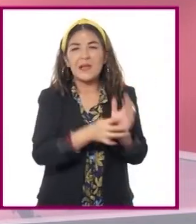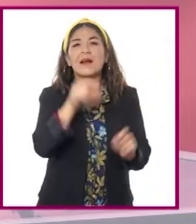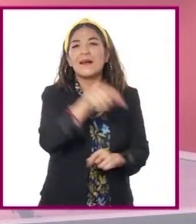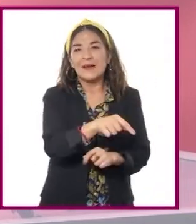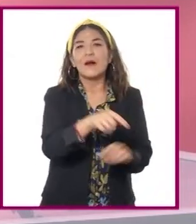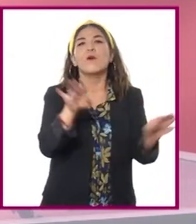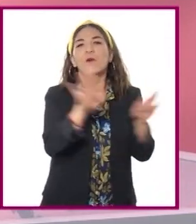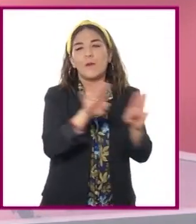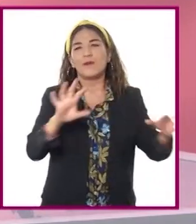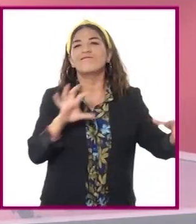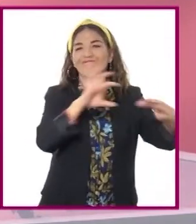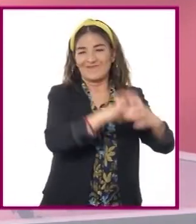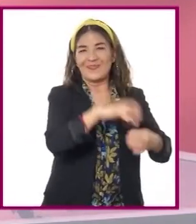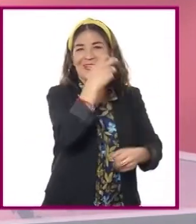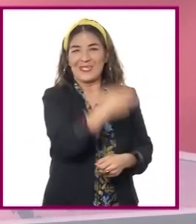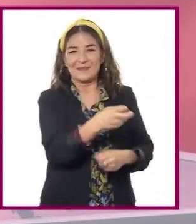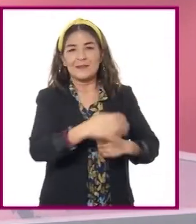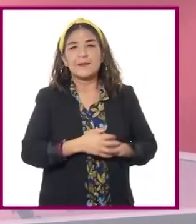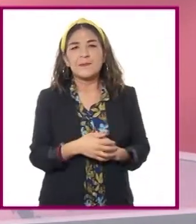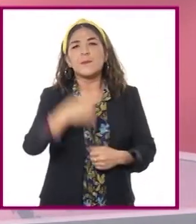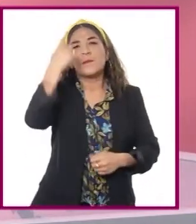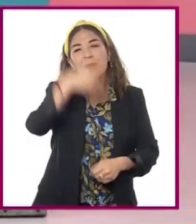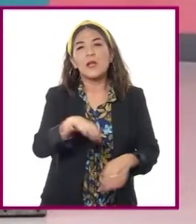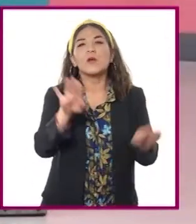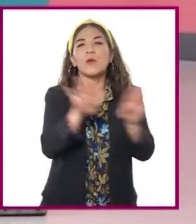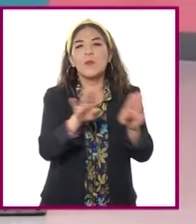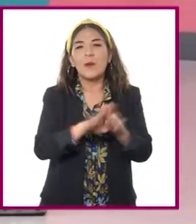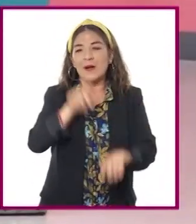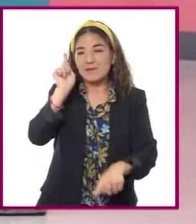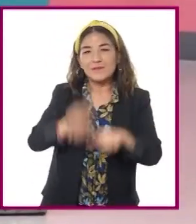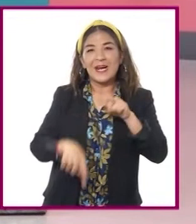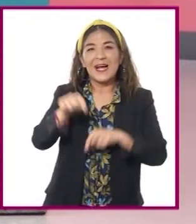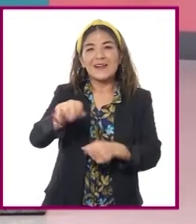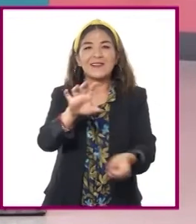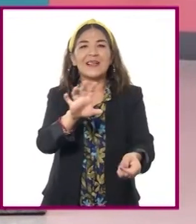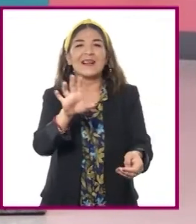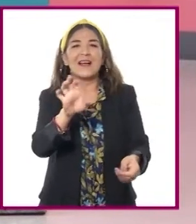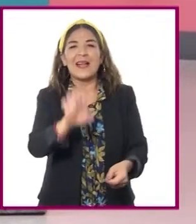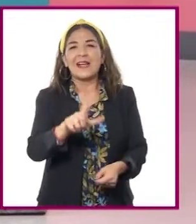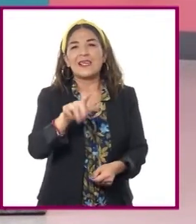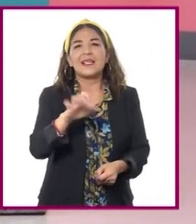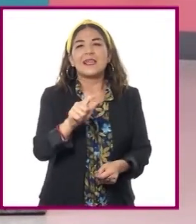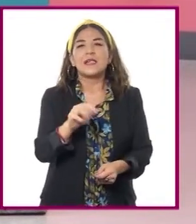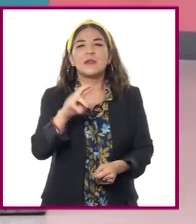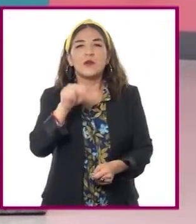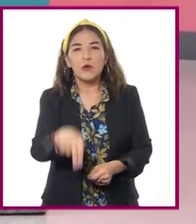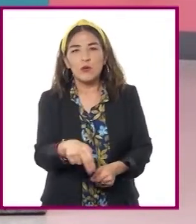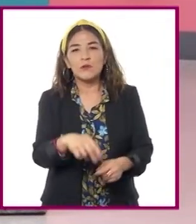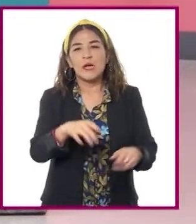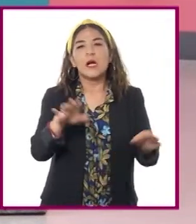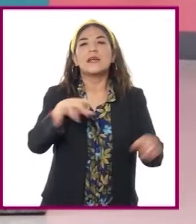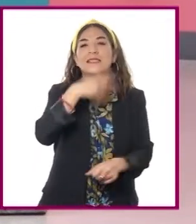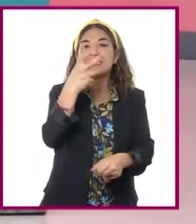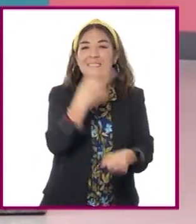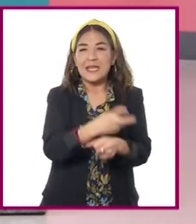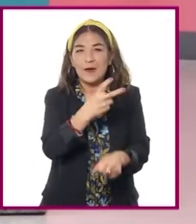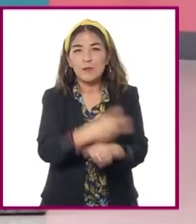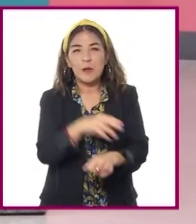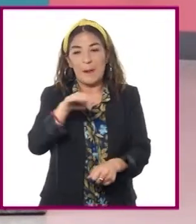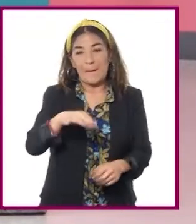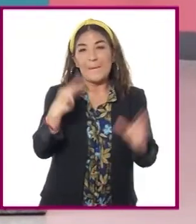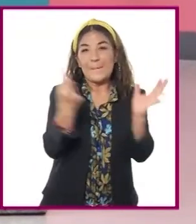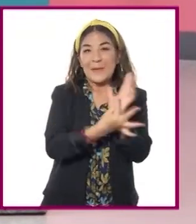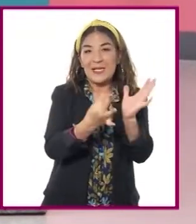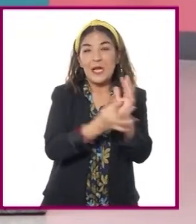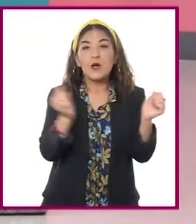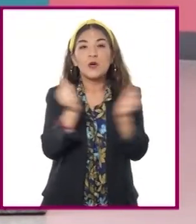metal, requieren una sustancia que sea capaz de captar los electrones liberados. El segundo cómplice es el metal que